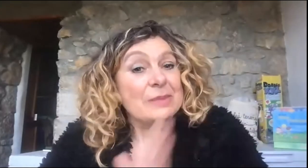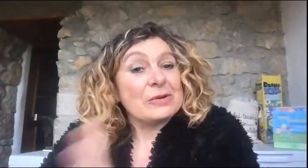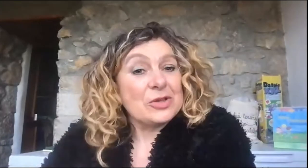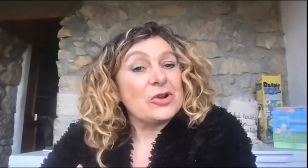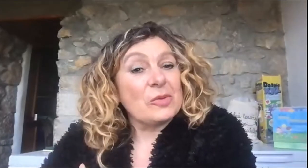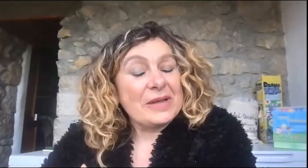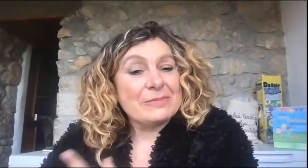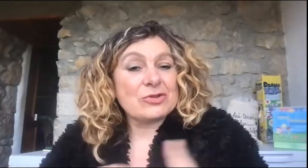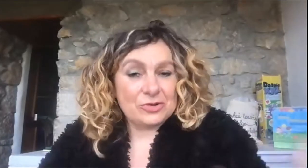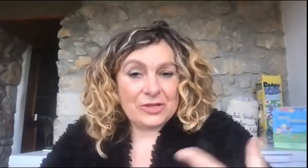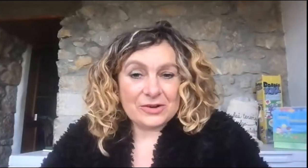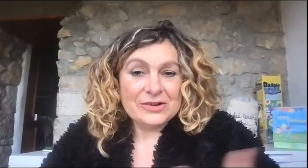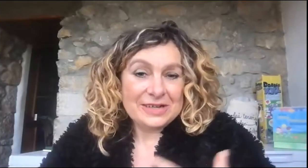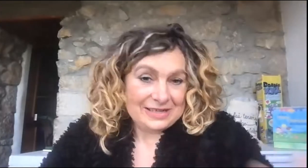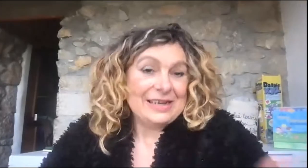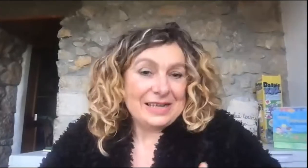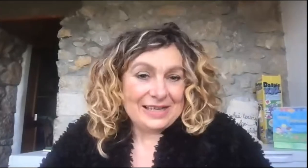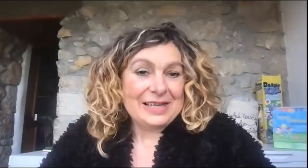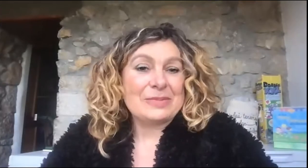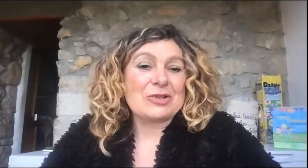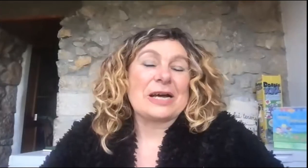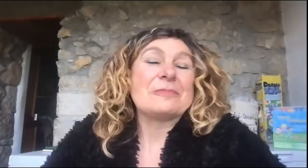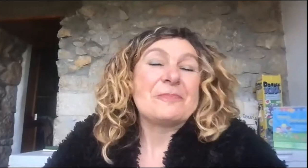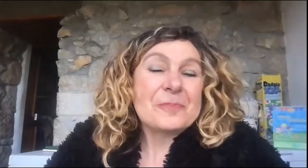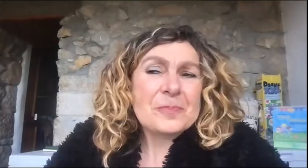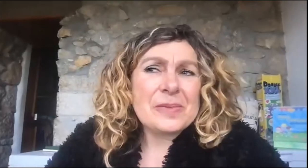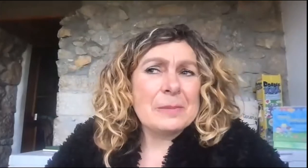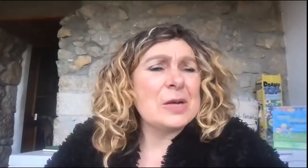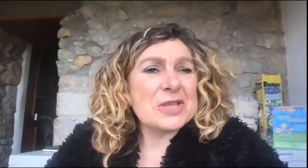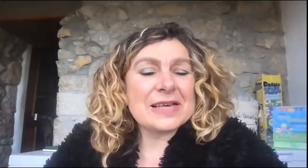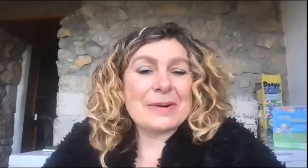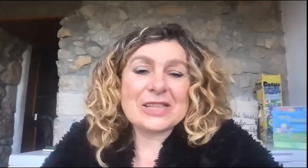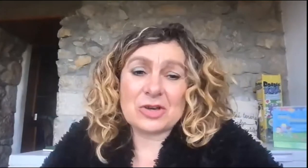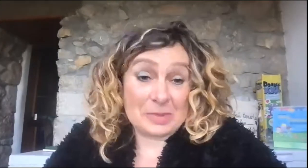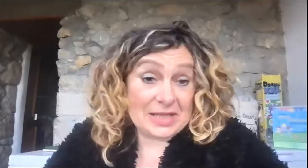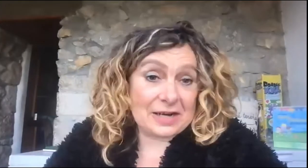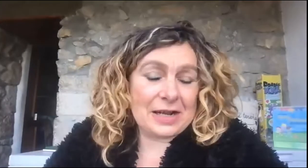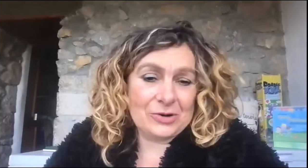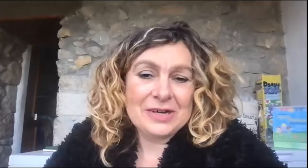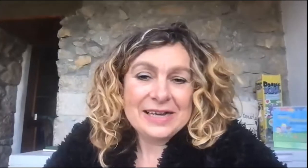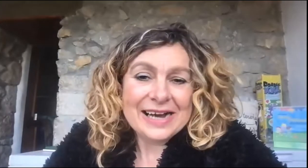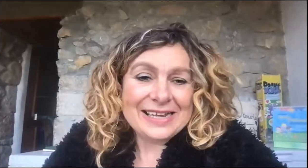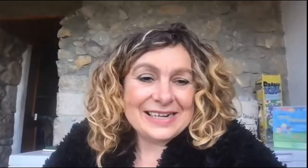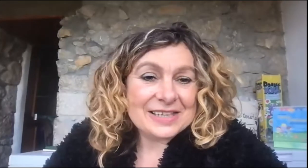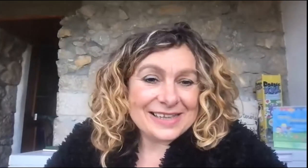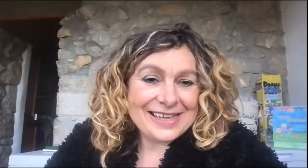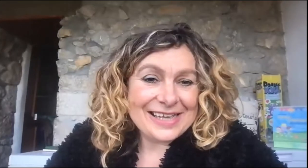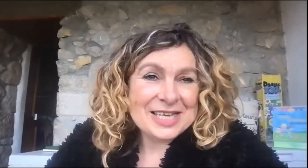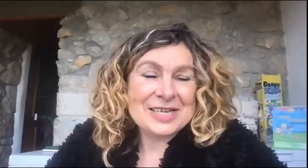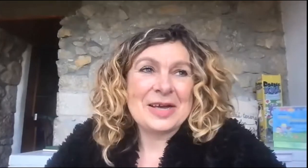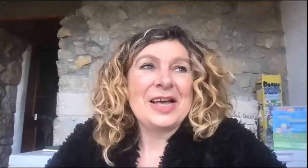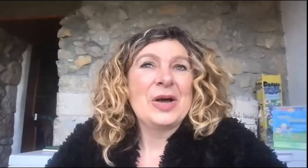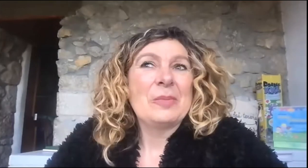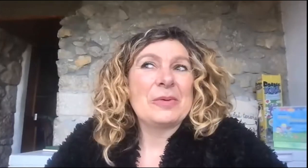pero siempre y cuando lo combinemos con ocio en persona. Bueno, pues ese patio se convierte en recreo al llenarse